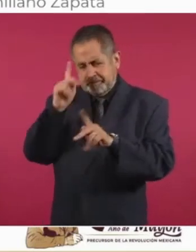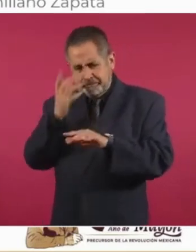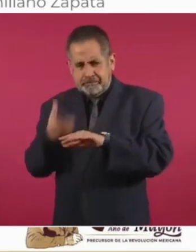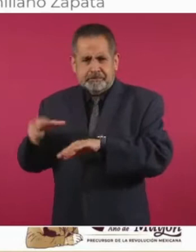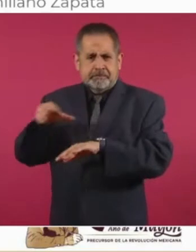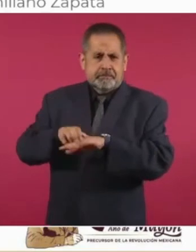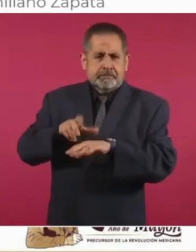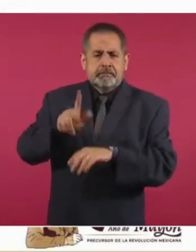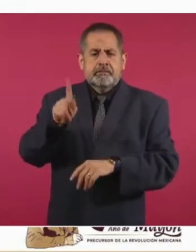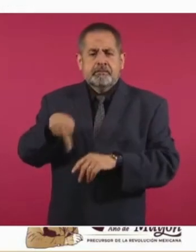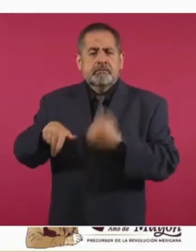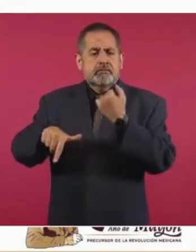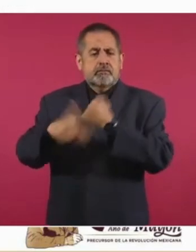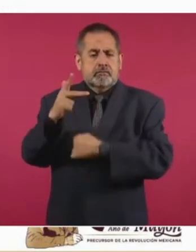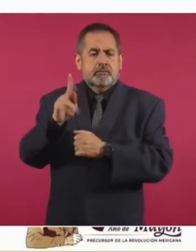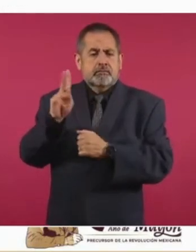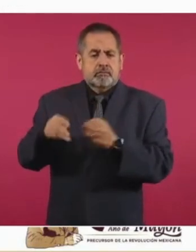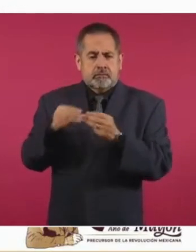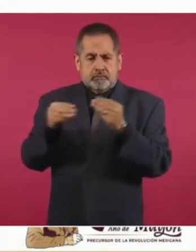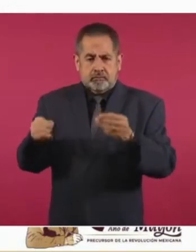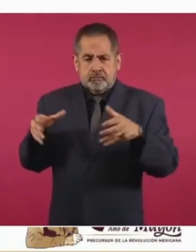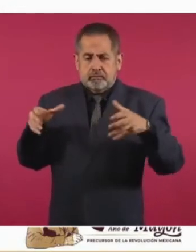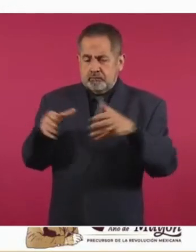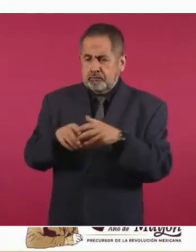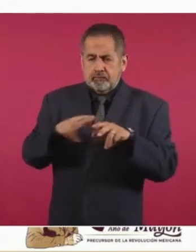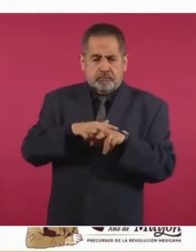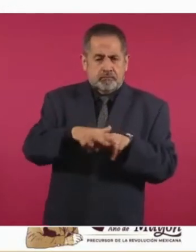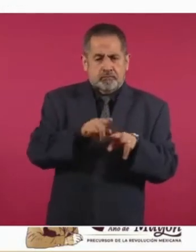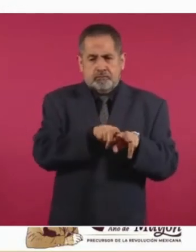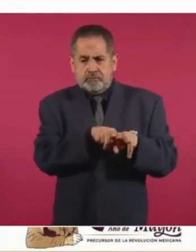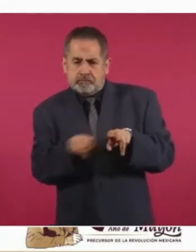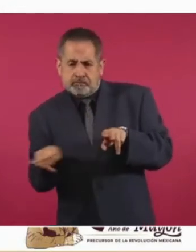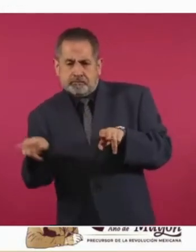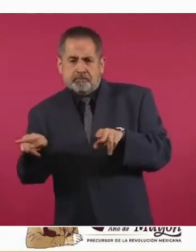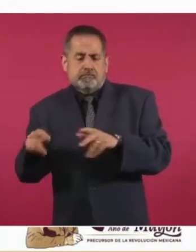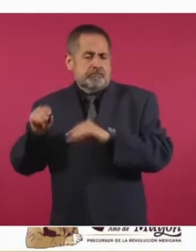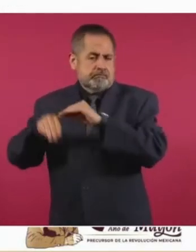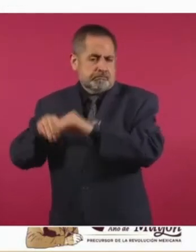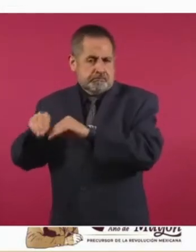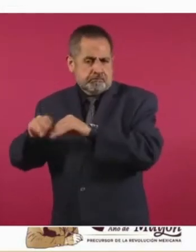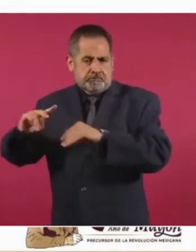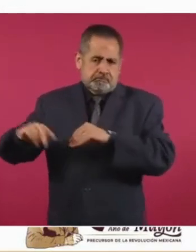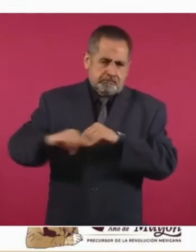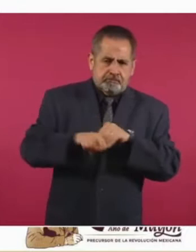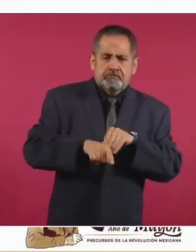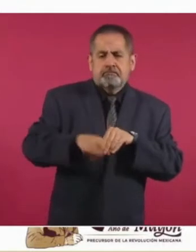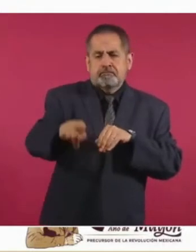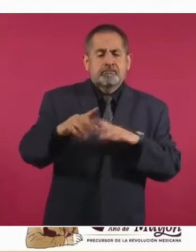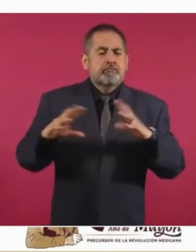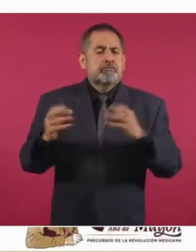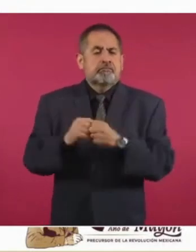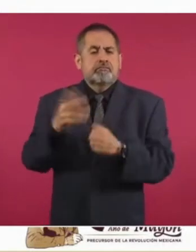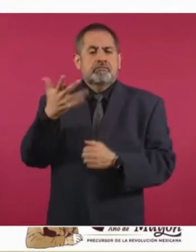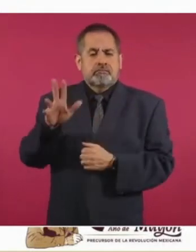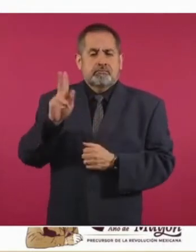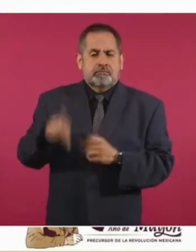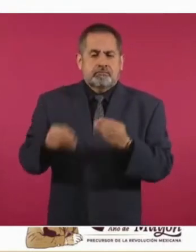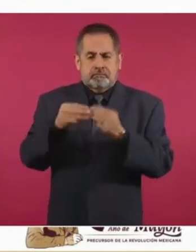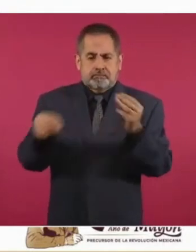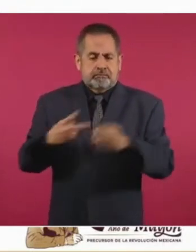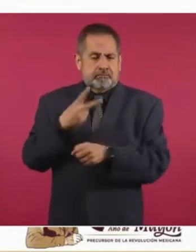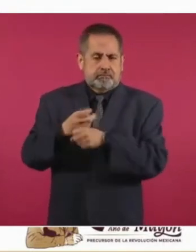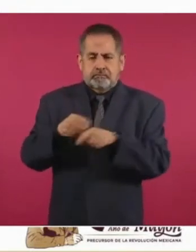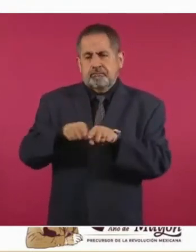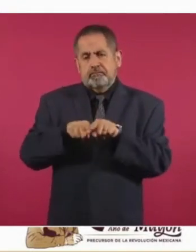kilómetros de vía con una reubicación de vías de carga de 63 kilómetros y la reubicación de 10 kilómetros de vías